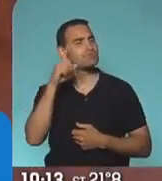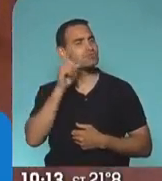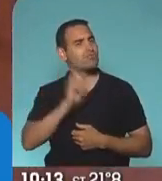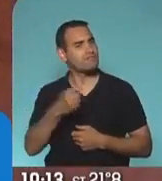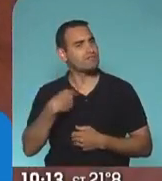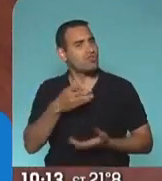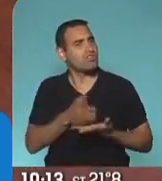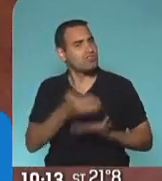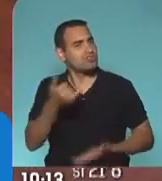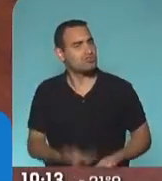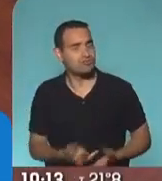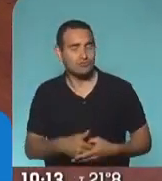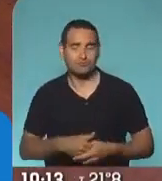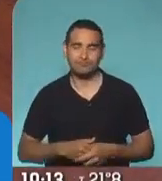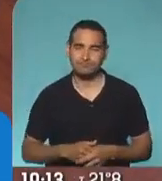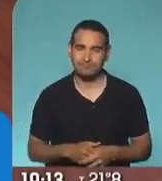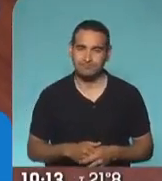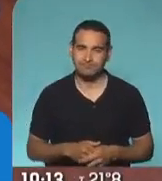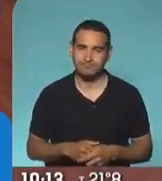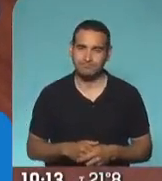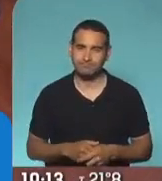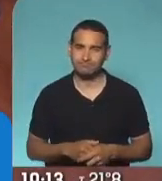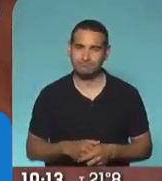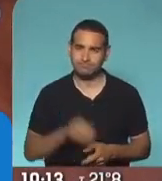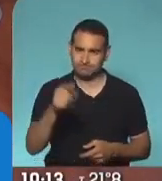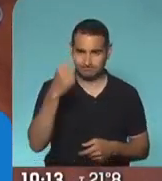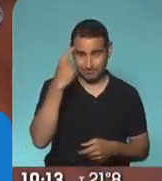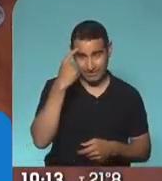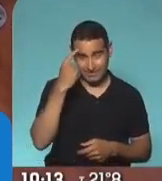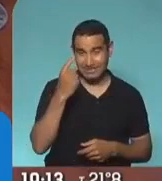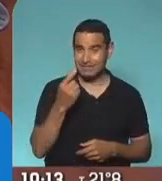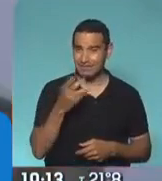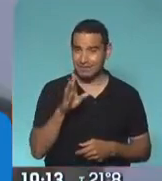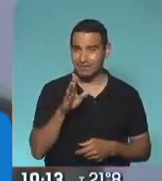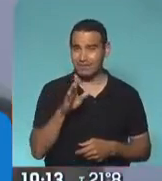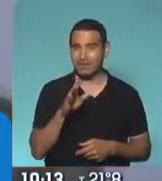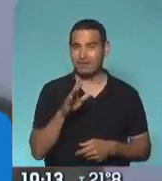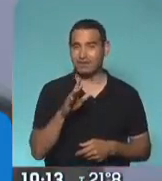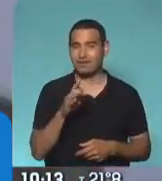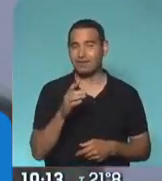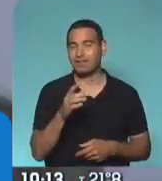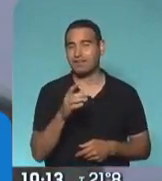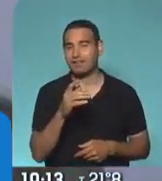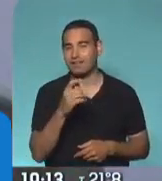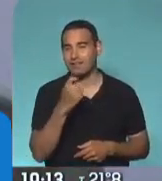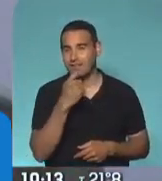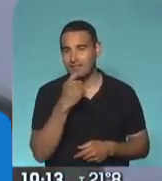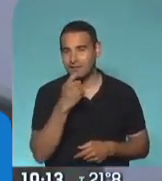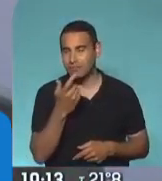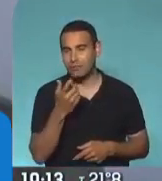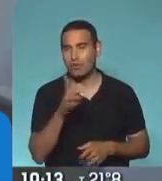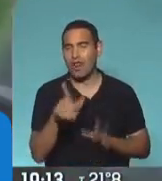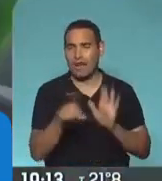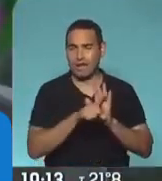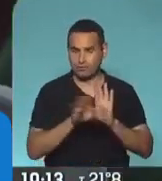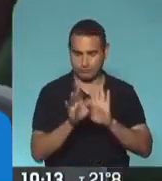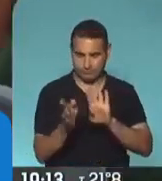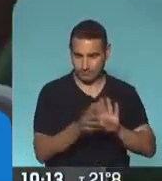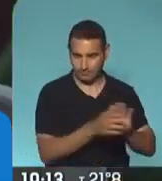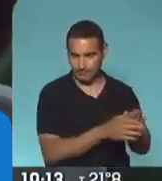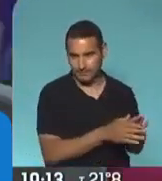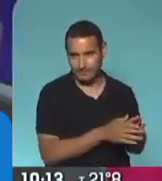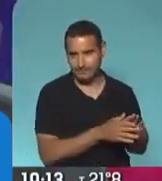derecho. ¿No cree que en algún punto seguir prolongando, ya no hablo de la ley, sí,